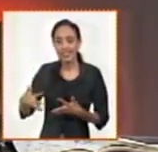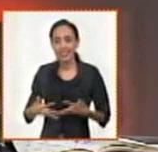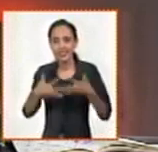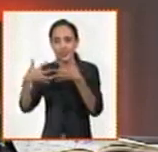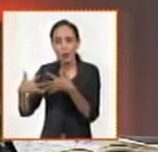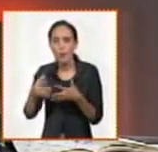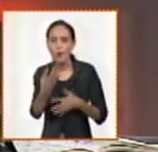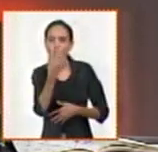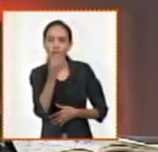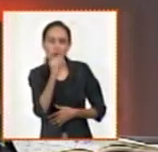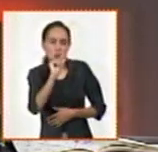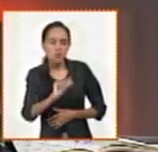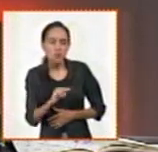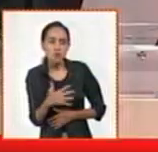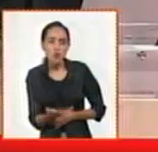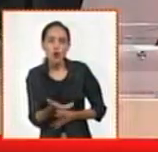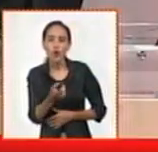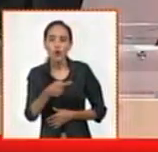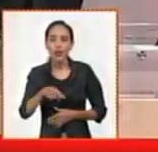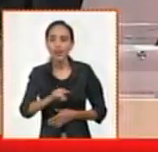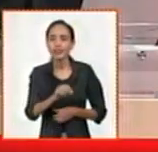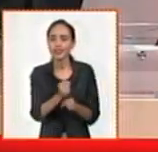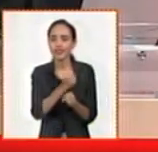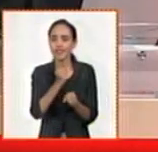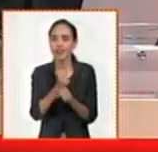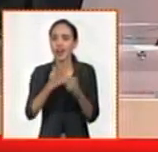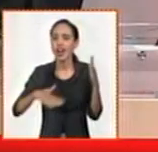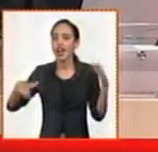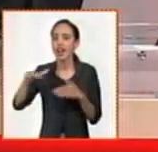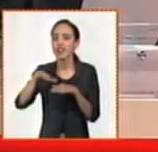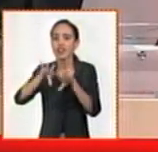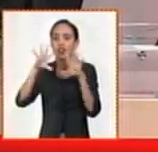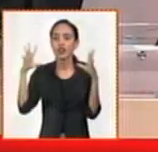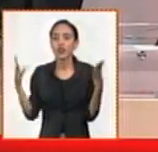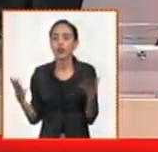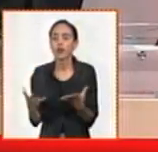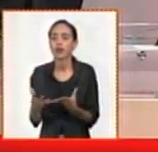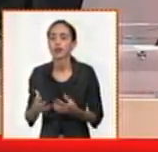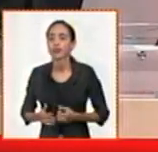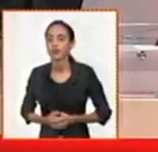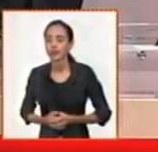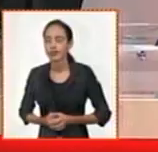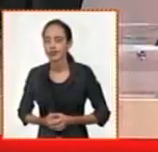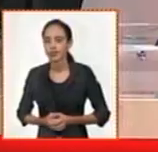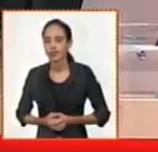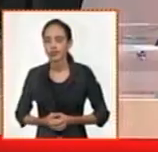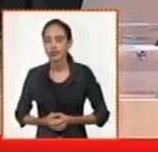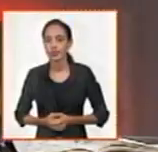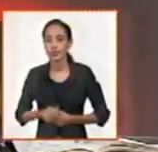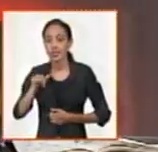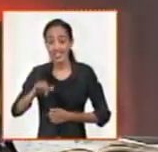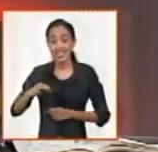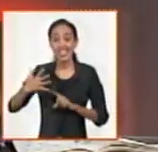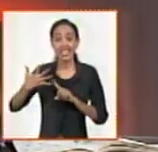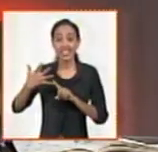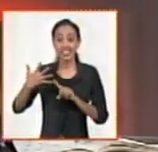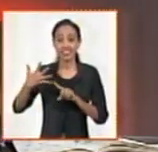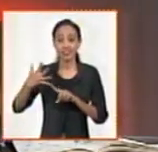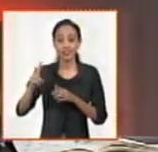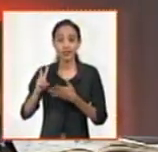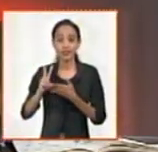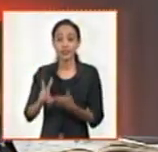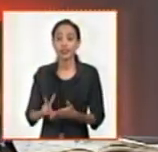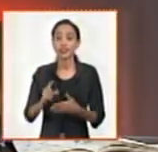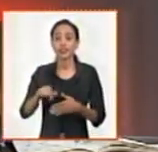Unidos, pero cuéntanos un poquito este movimiento ya a nivel global. Claro. Bueno, esta es la quinta vez que vengo para